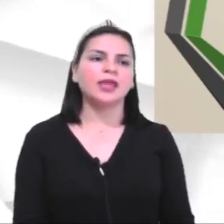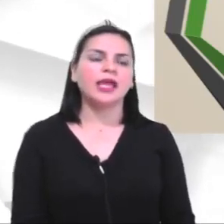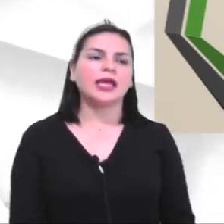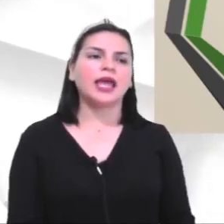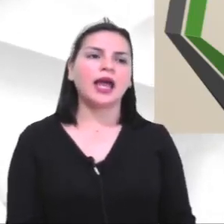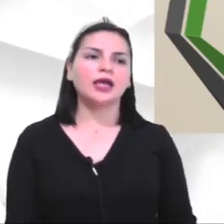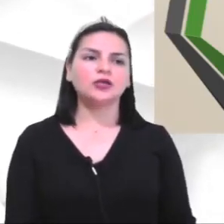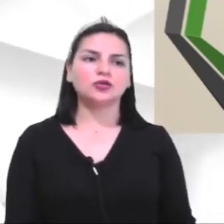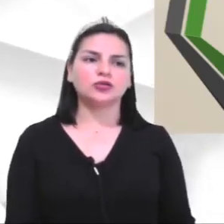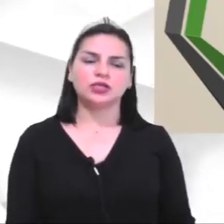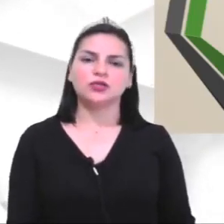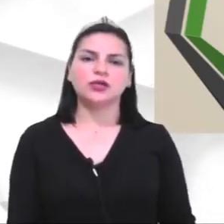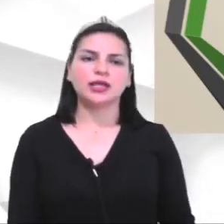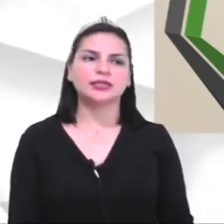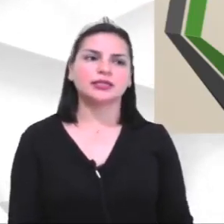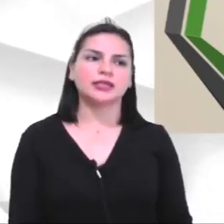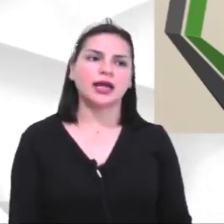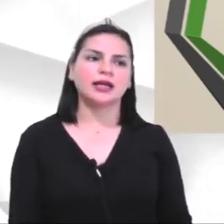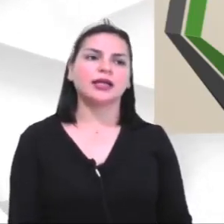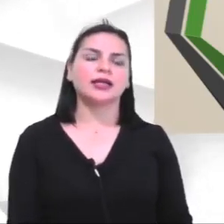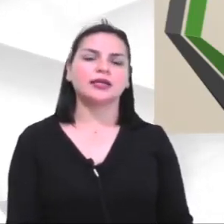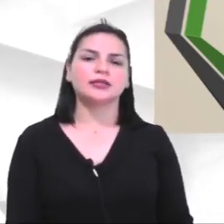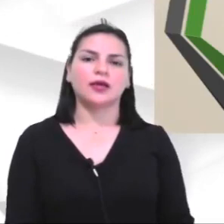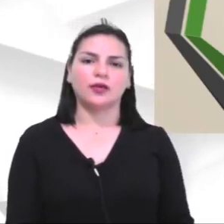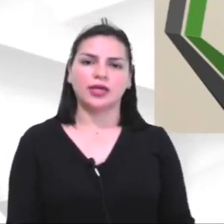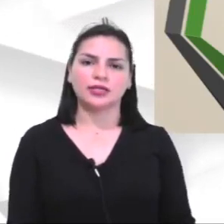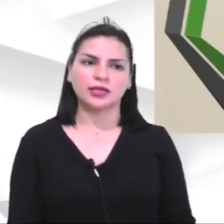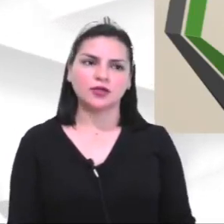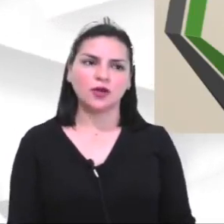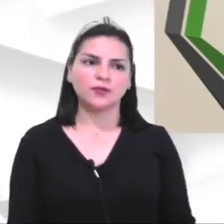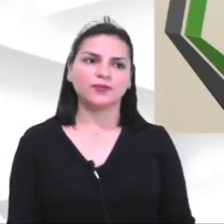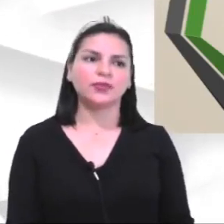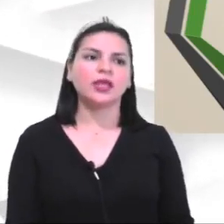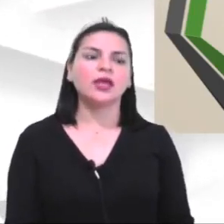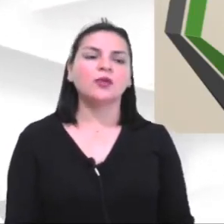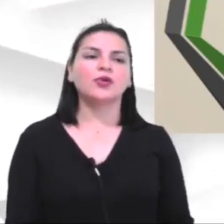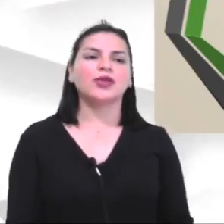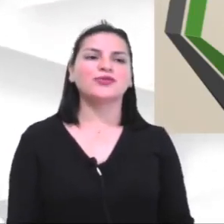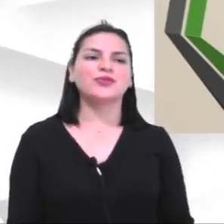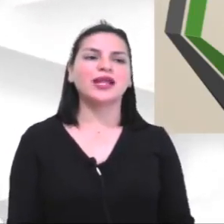imagen que hay dos señoras que están en estado de gestación.